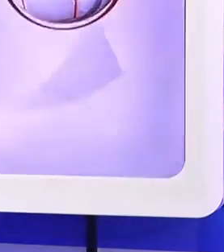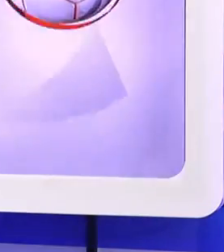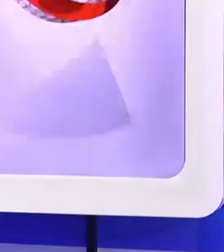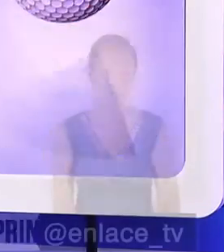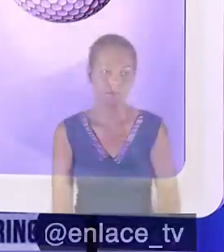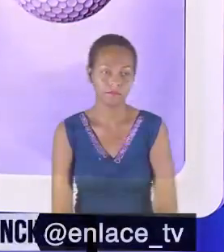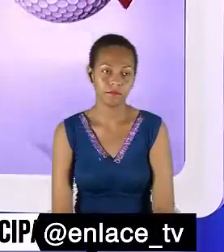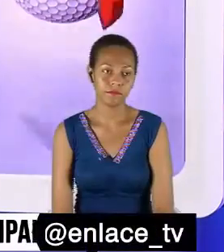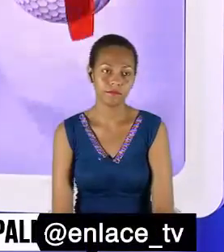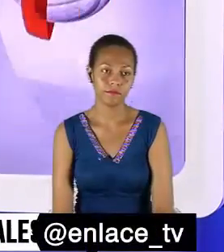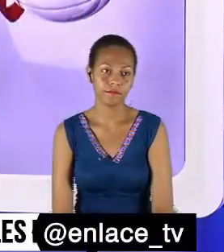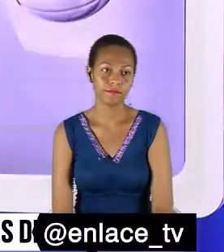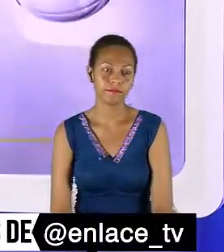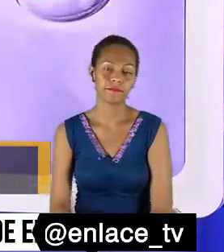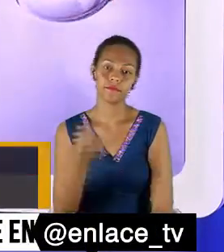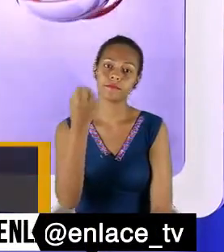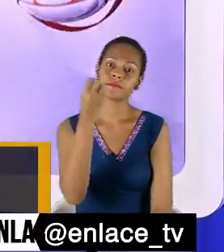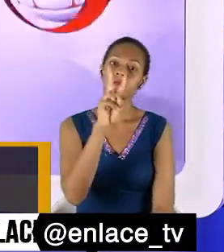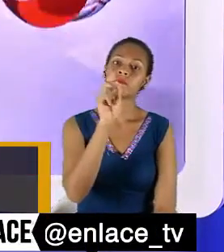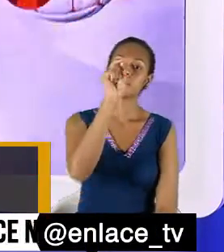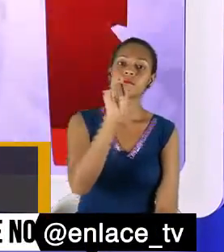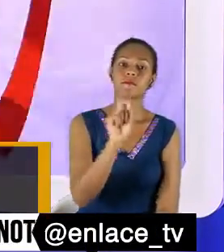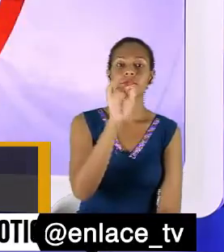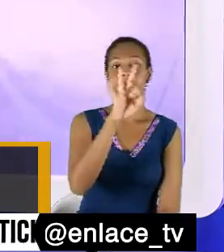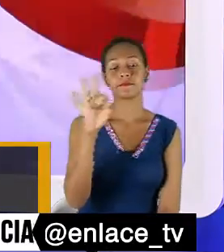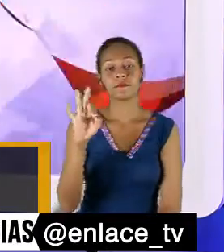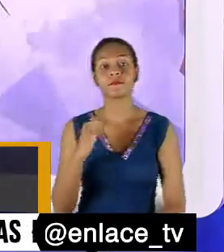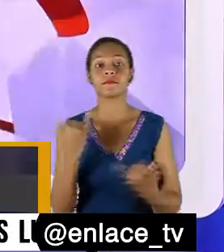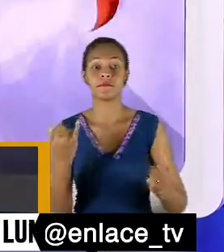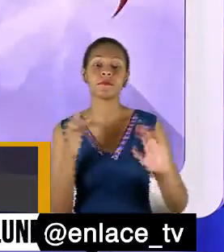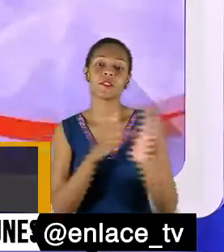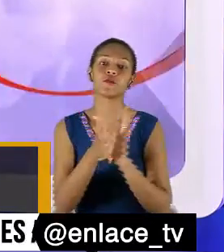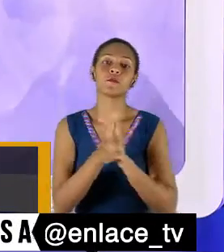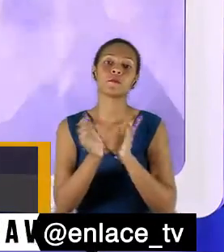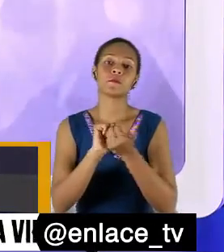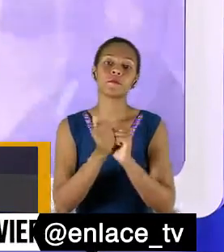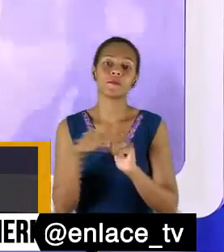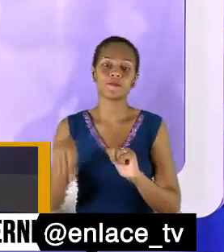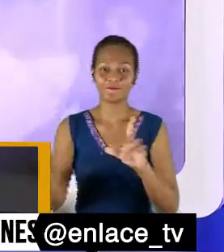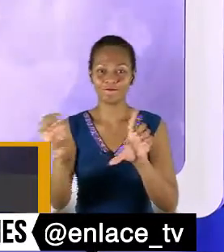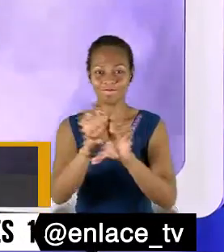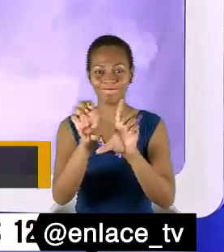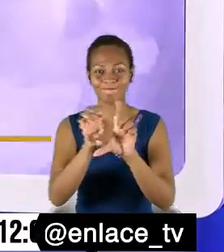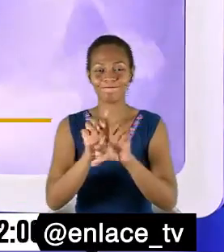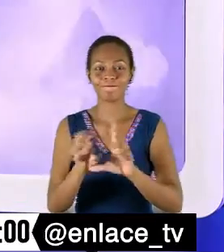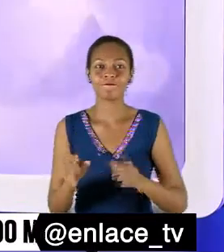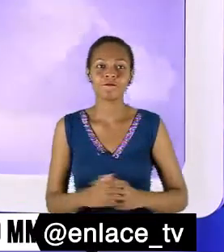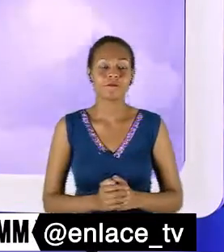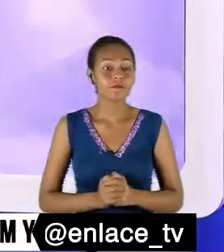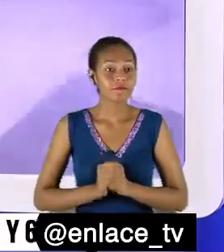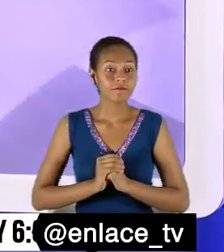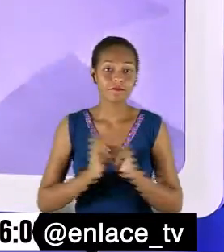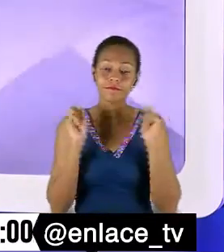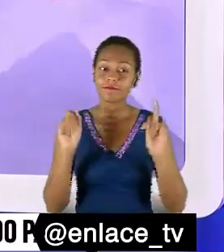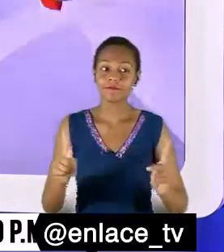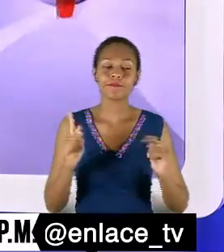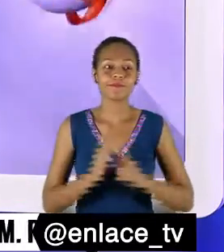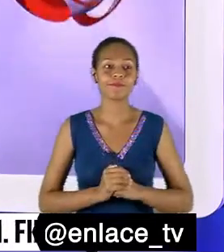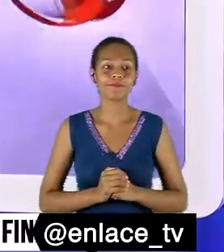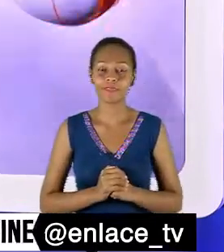Del día, 33 minutos, llega la información deportiva, enlace de noticias. Pónganse cómodos, esta es la información. Hablemos de